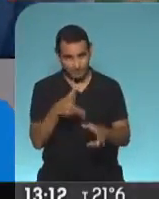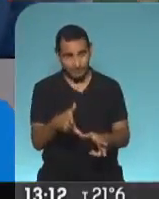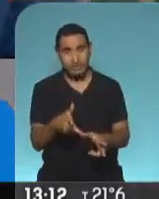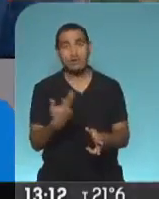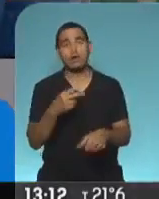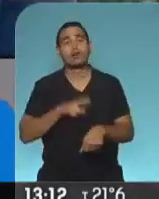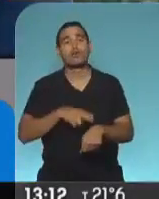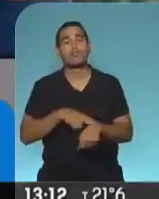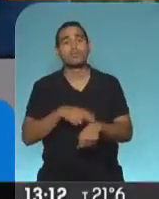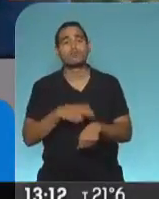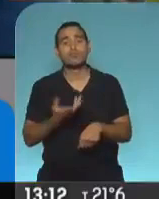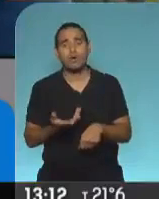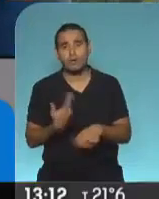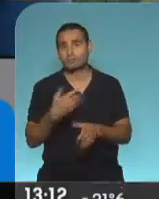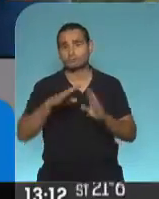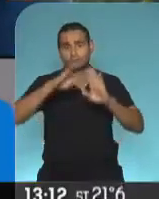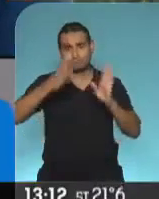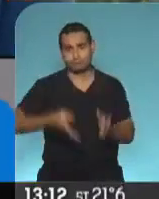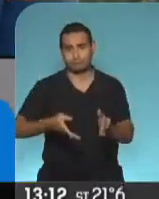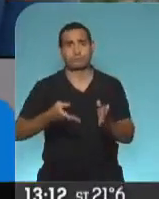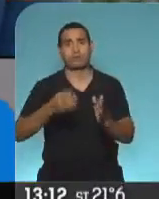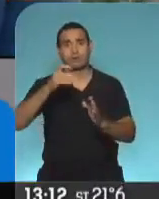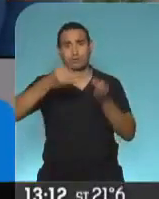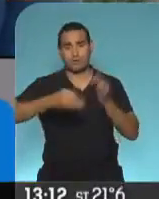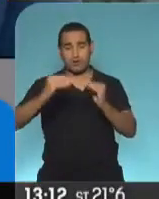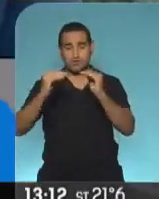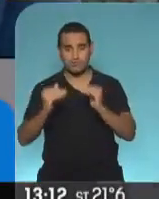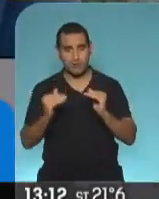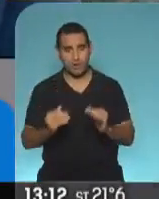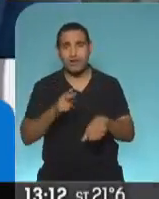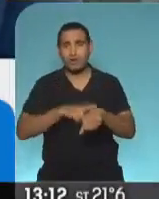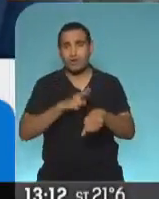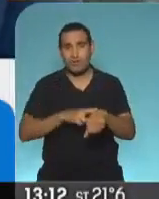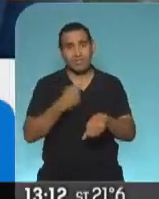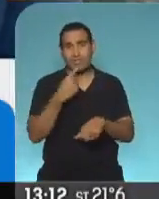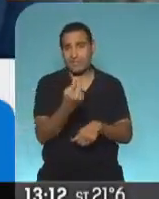las recomendaciones que han hecho los tribunales superiores claramente excluyen estos tipos de delitos